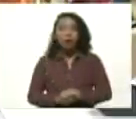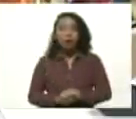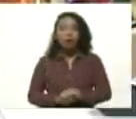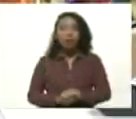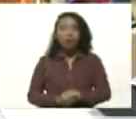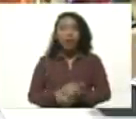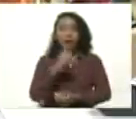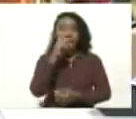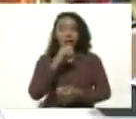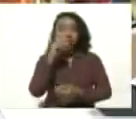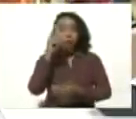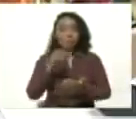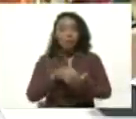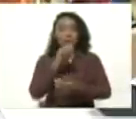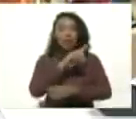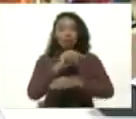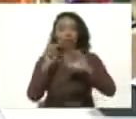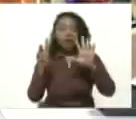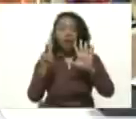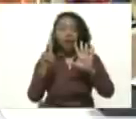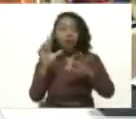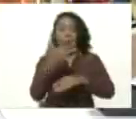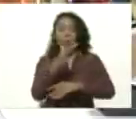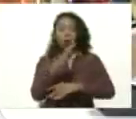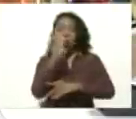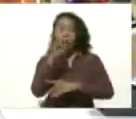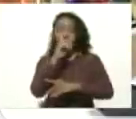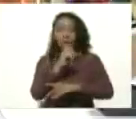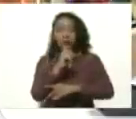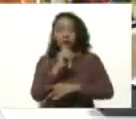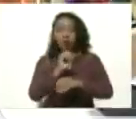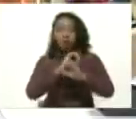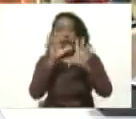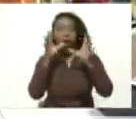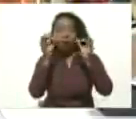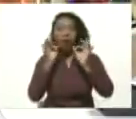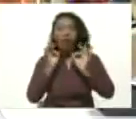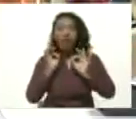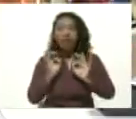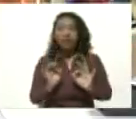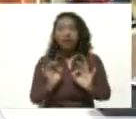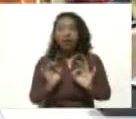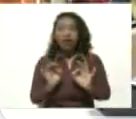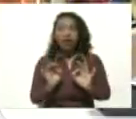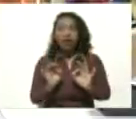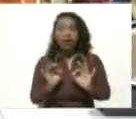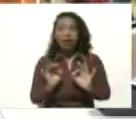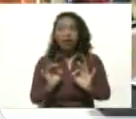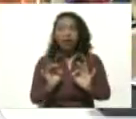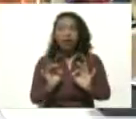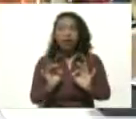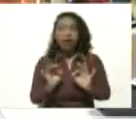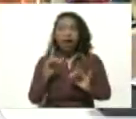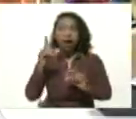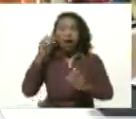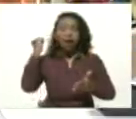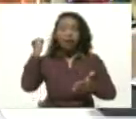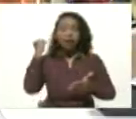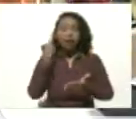desde el año 2017, hace 4 años, declaran oficialmente que han sido